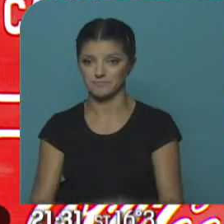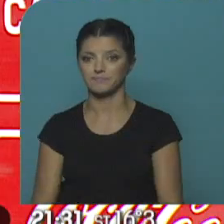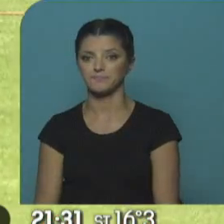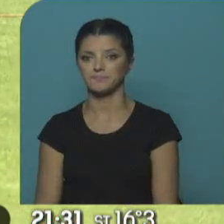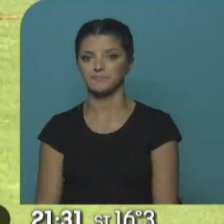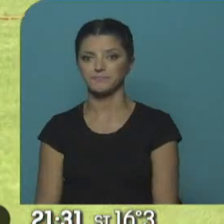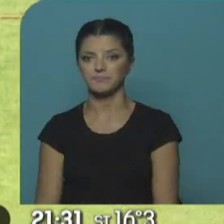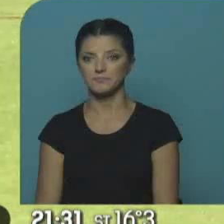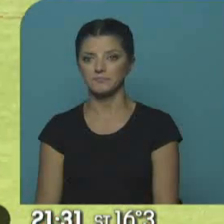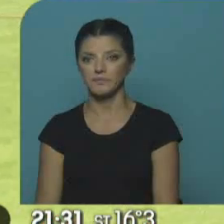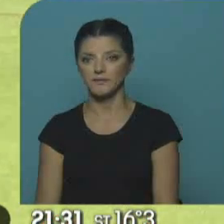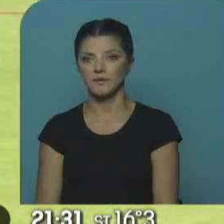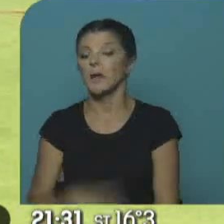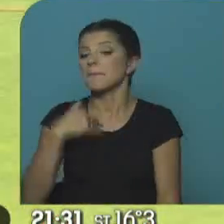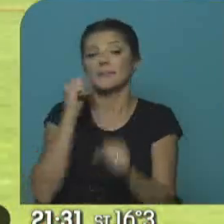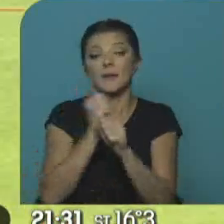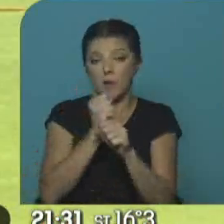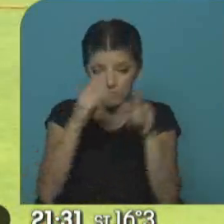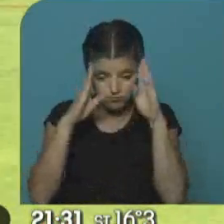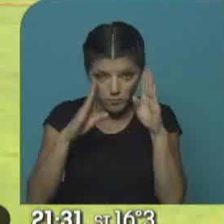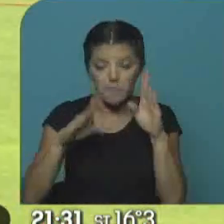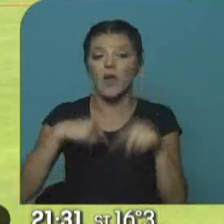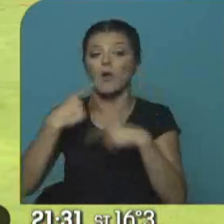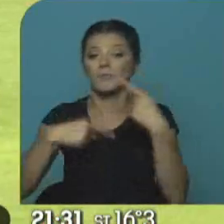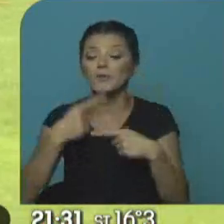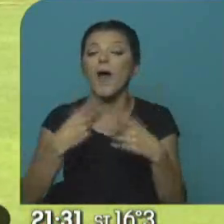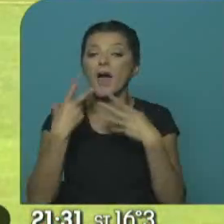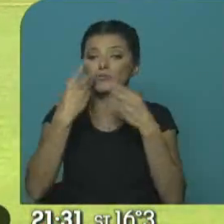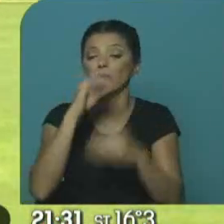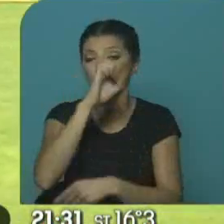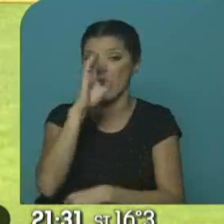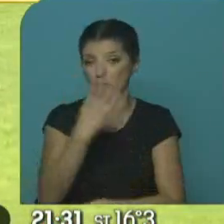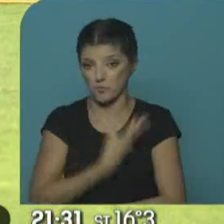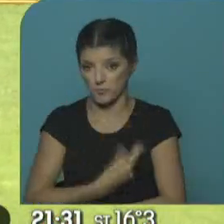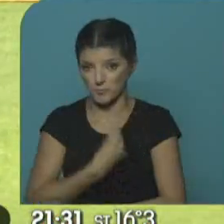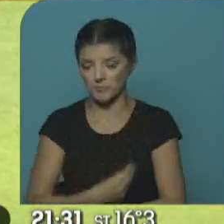mi deber trabajar para seguir alimentando todo lo que he venido haciendo ahora.